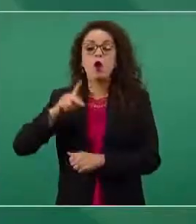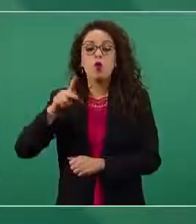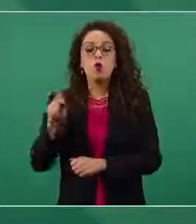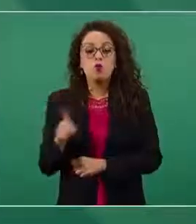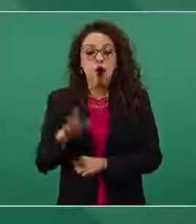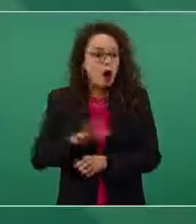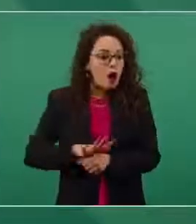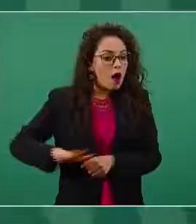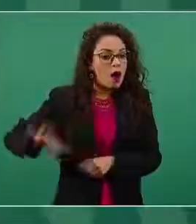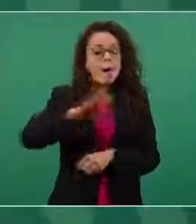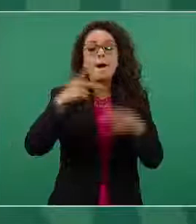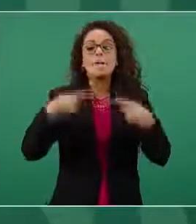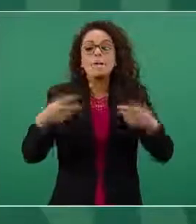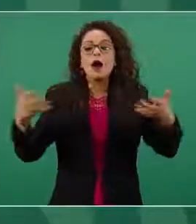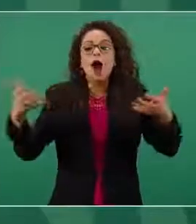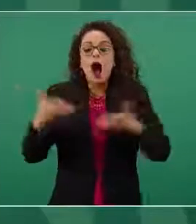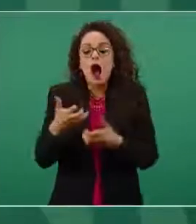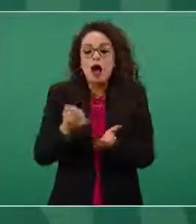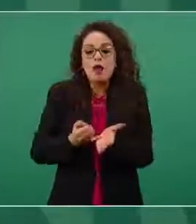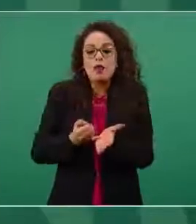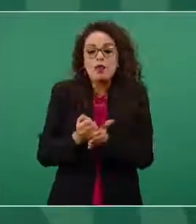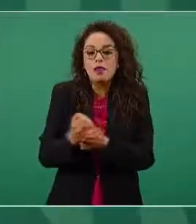En Ayutla,